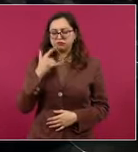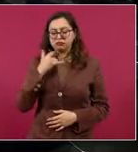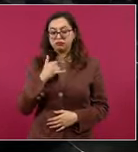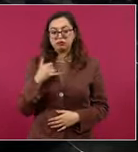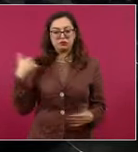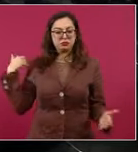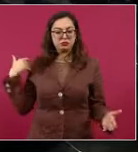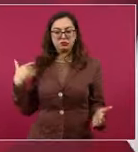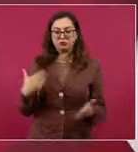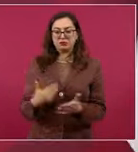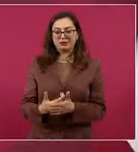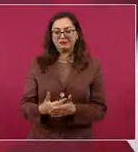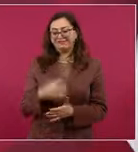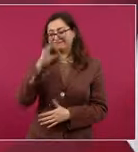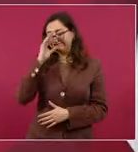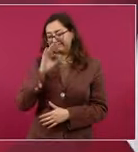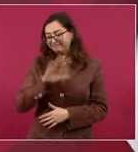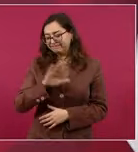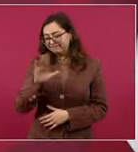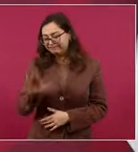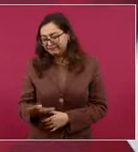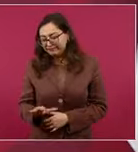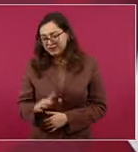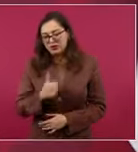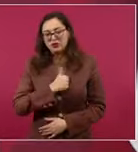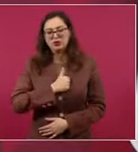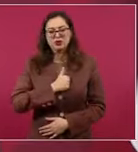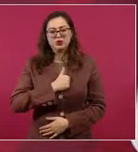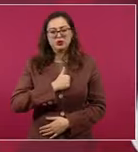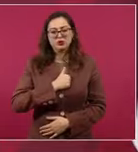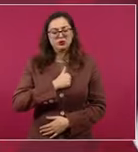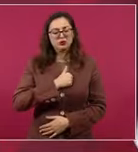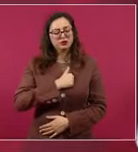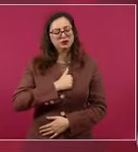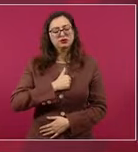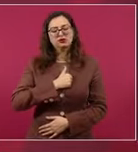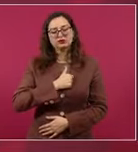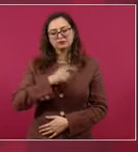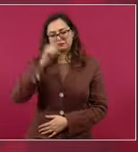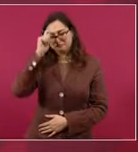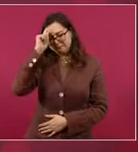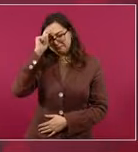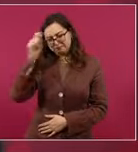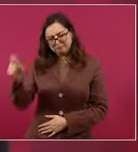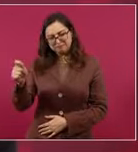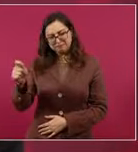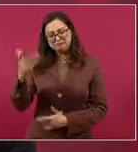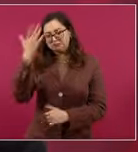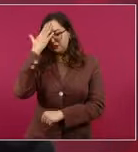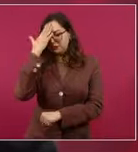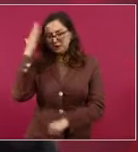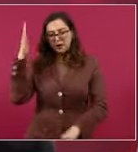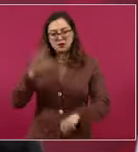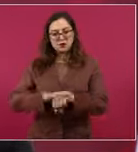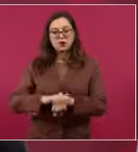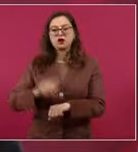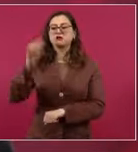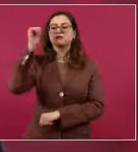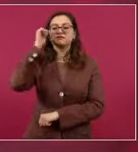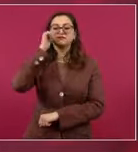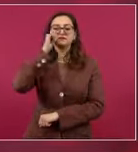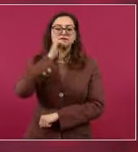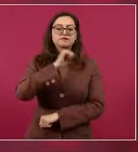fallecimiento y vamos a rendirle un homenaje y lo vamos a tener siempre presente porque